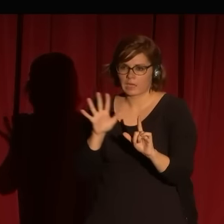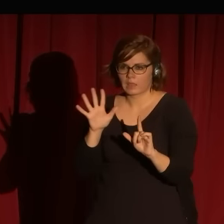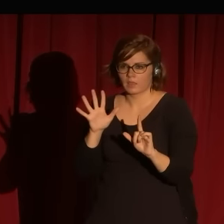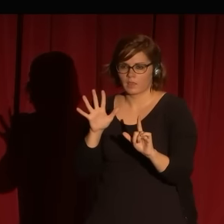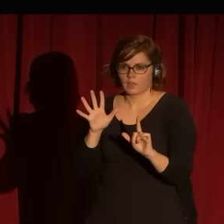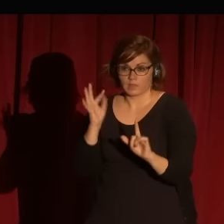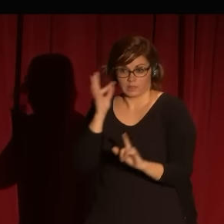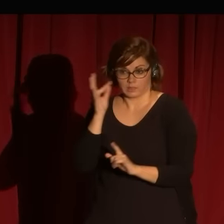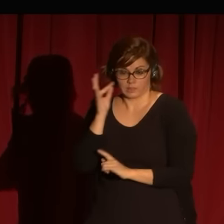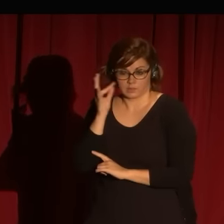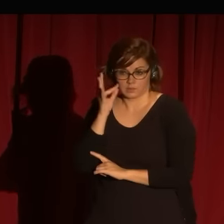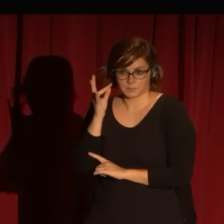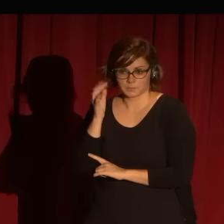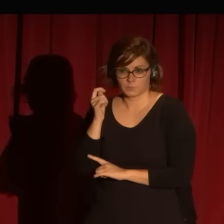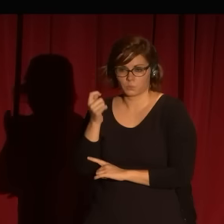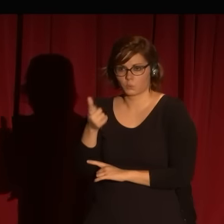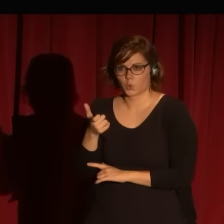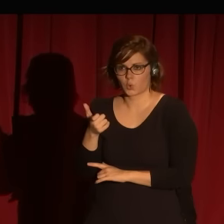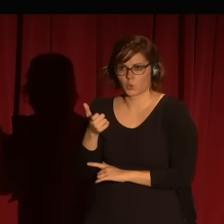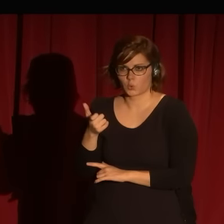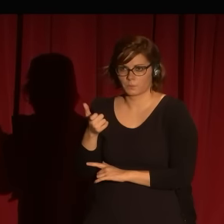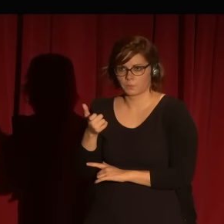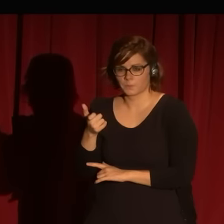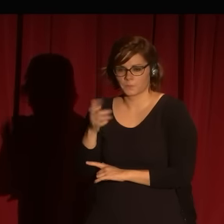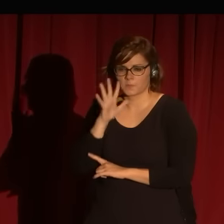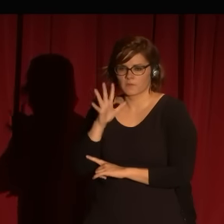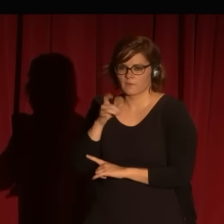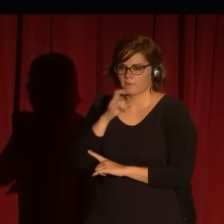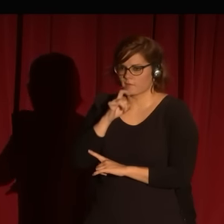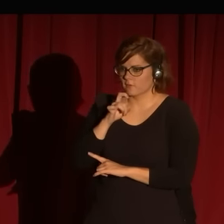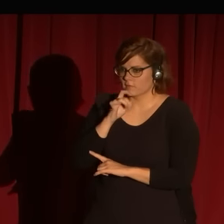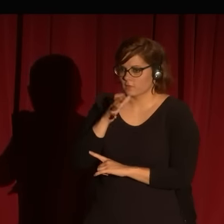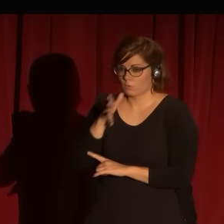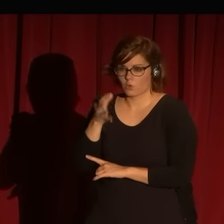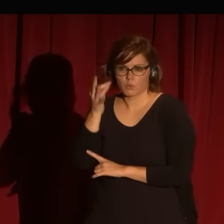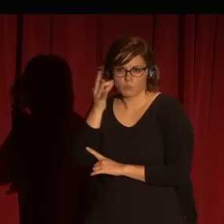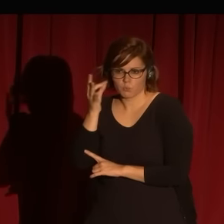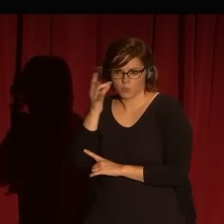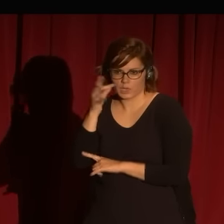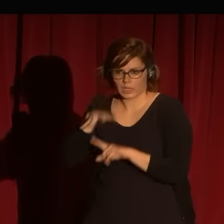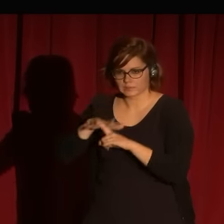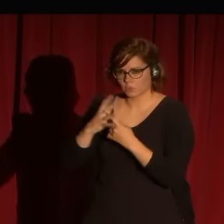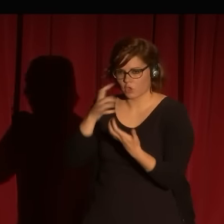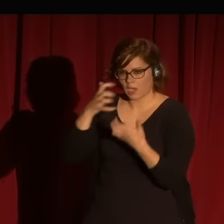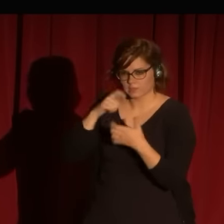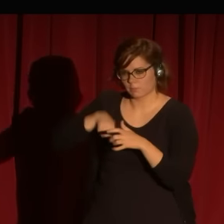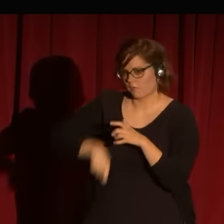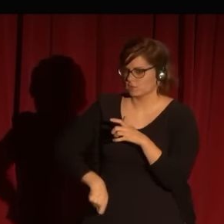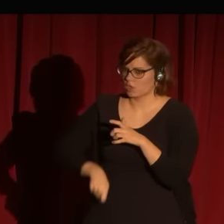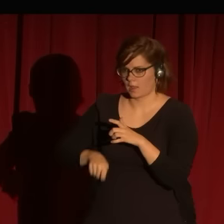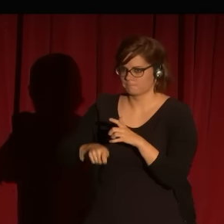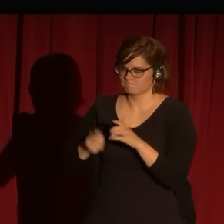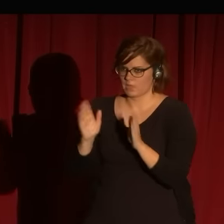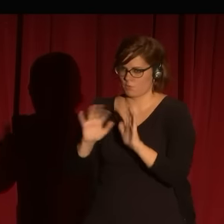ella está respondiendo a esta dificultad o frustración de ser mujer y querer ser artista y profesional en un mundo que se lo